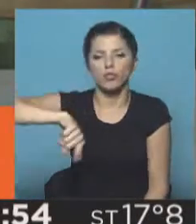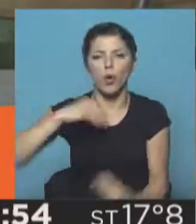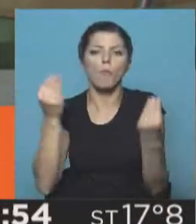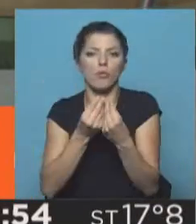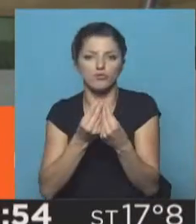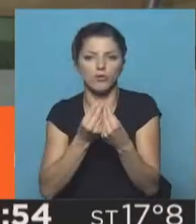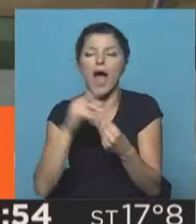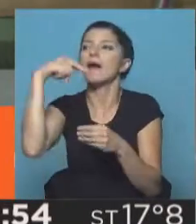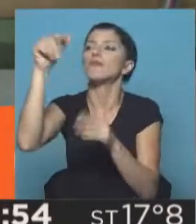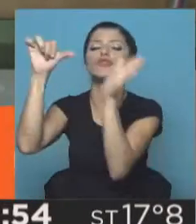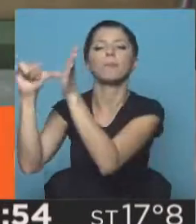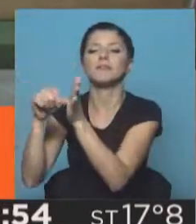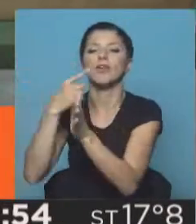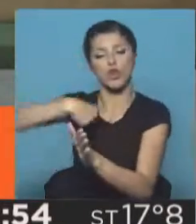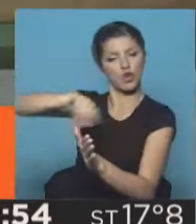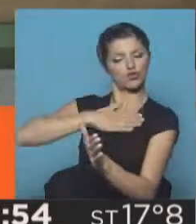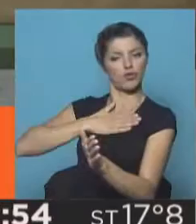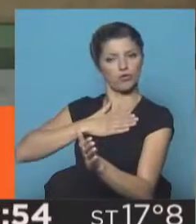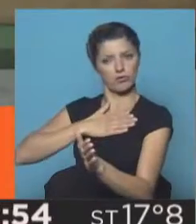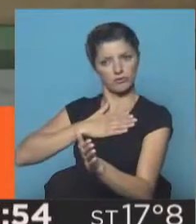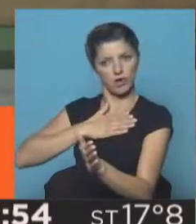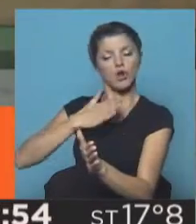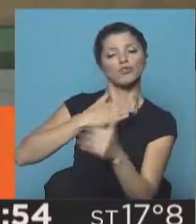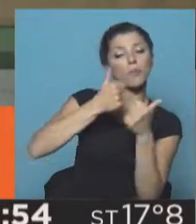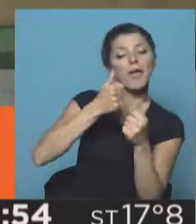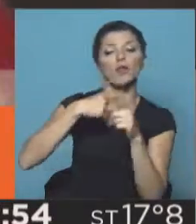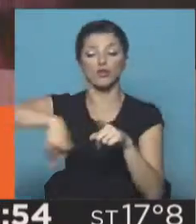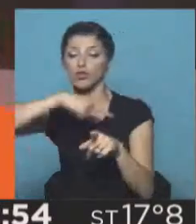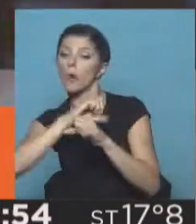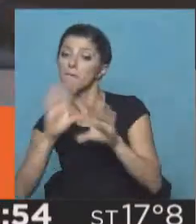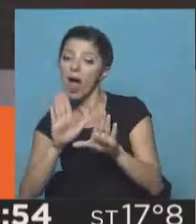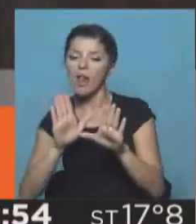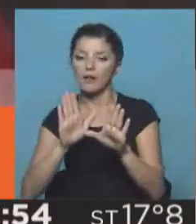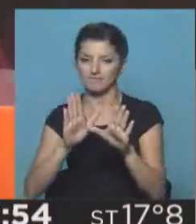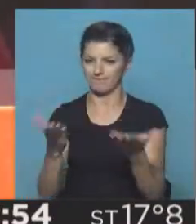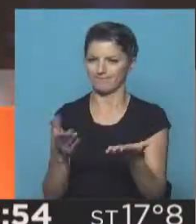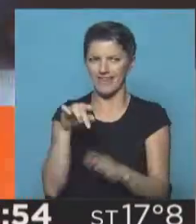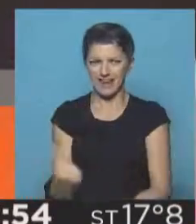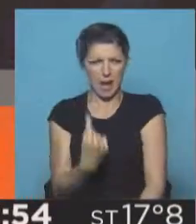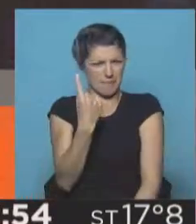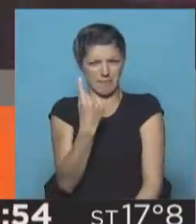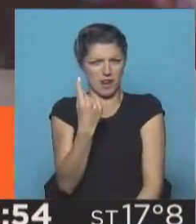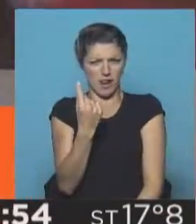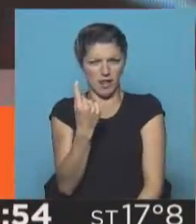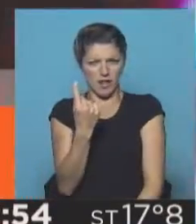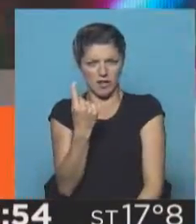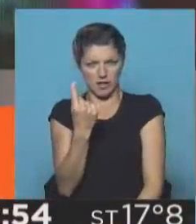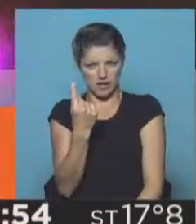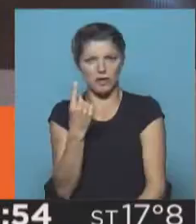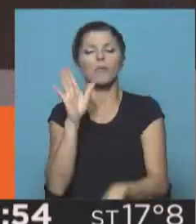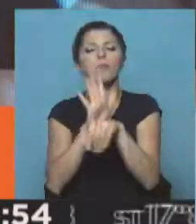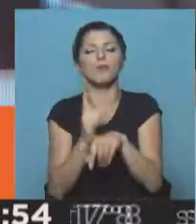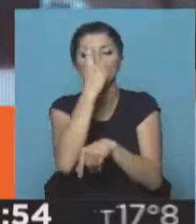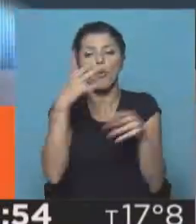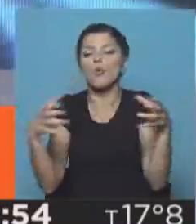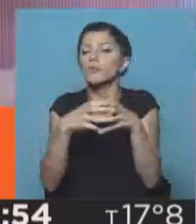dicen, hicimos tal cosa, no fue bien o no fue mal en tal o cual cosa. Es decir, como es la primera vez que aparece como si fuera un movimiento